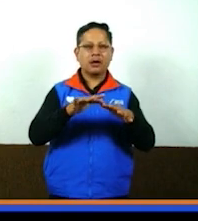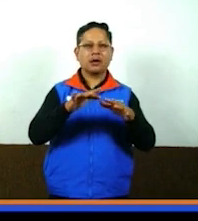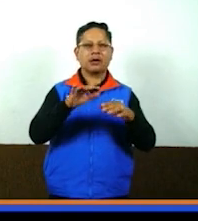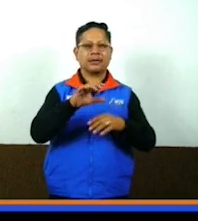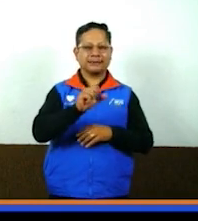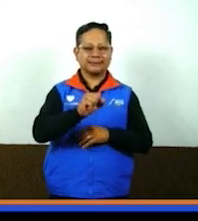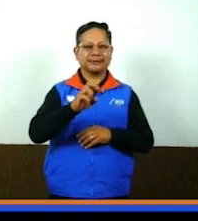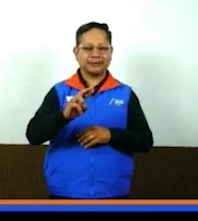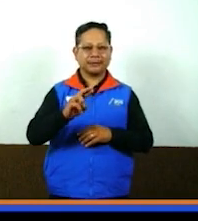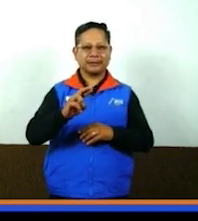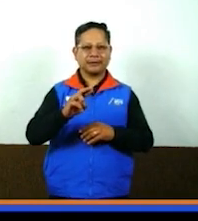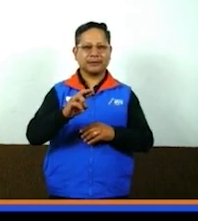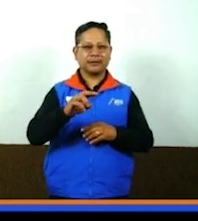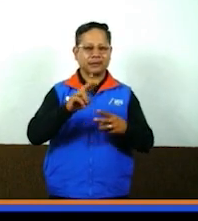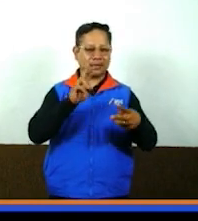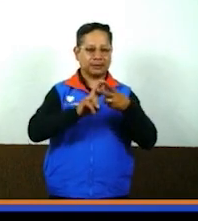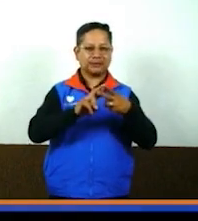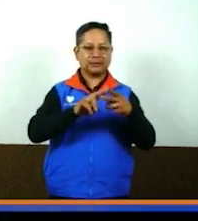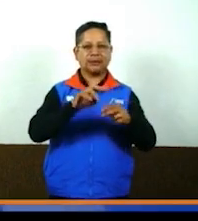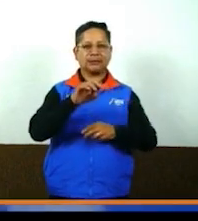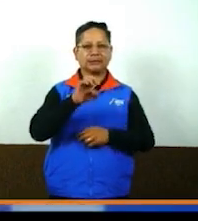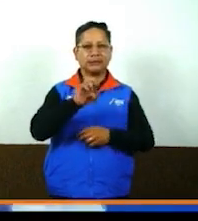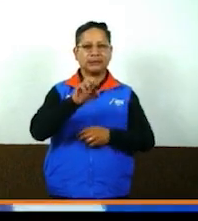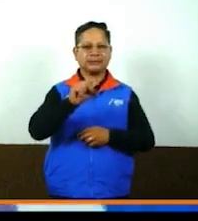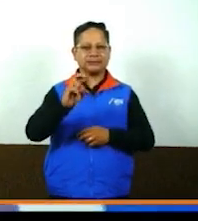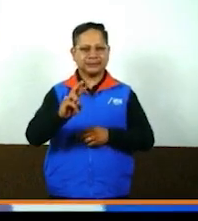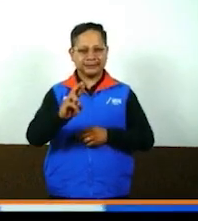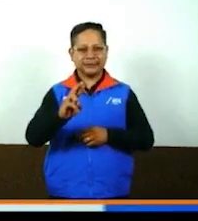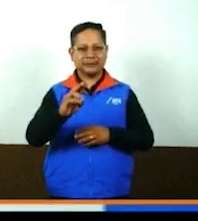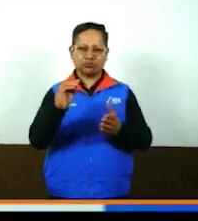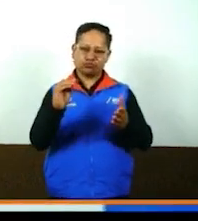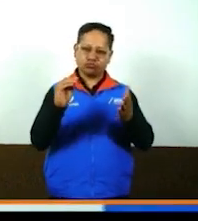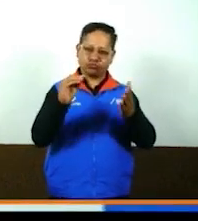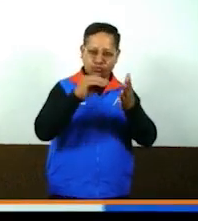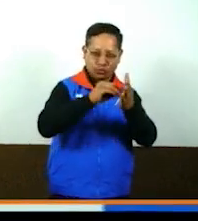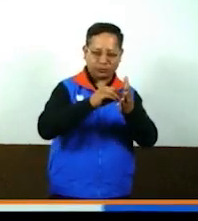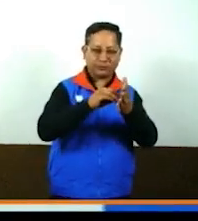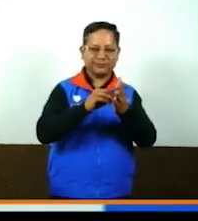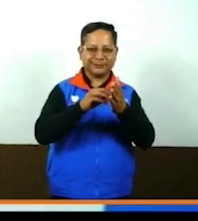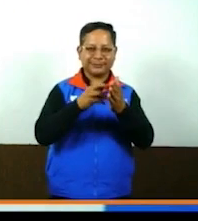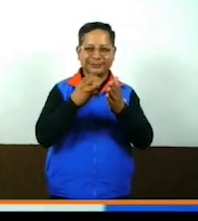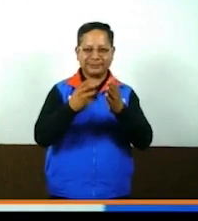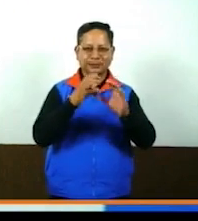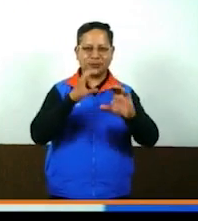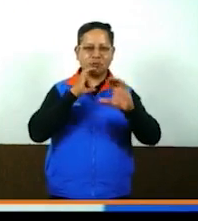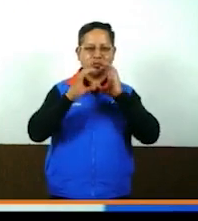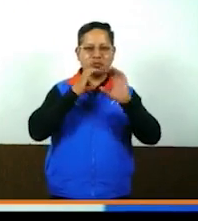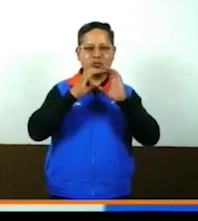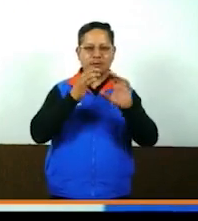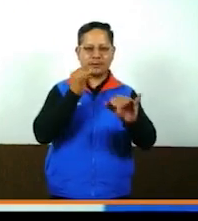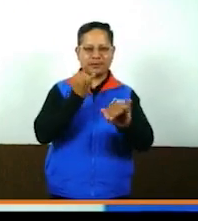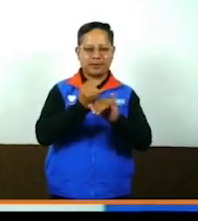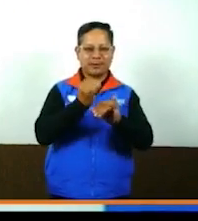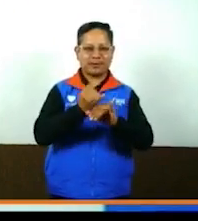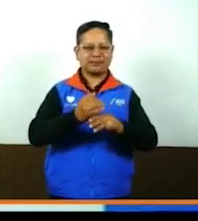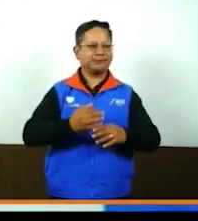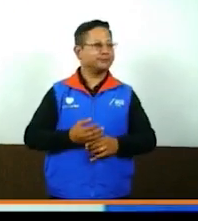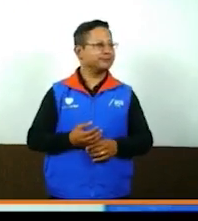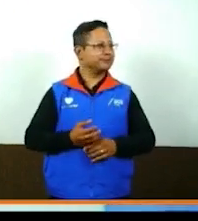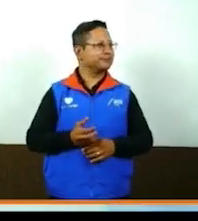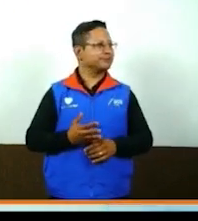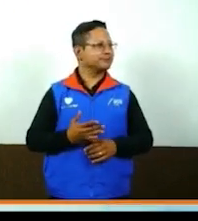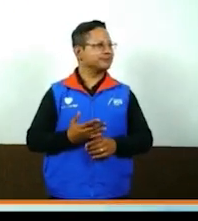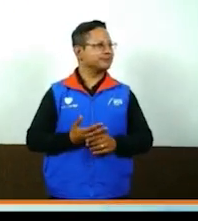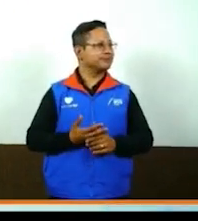#EncuentroSR y #ESR. Etiquétenos, exacto, por favor, para entablar comunicación virtual. Así es, Mari Carmen. Y bueno,